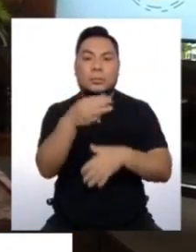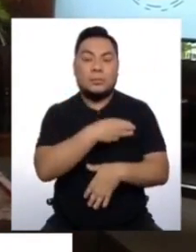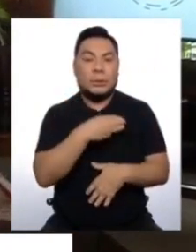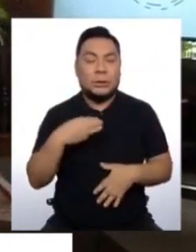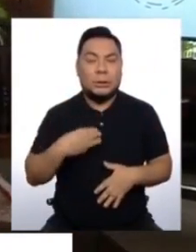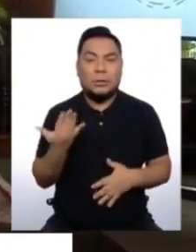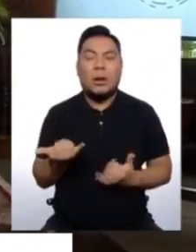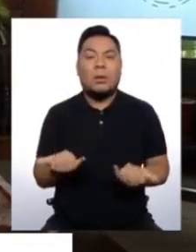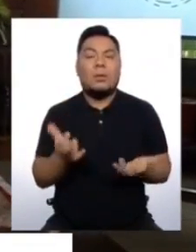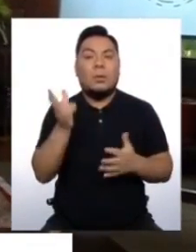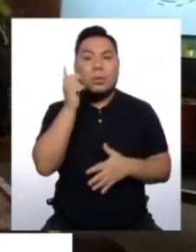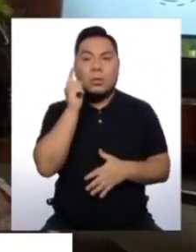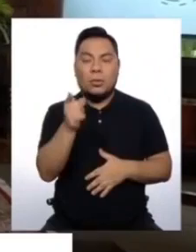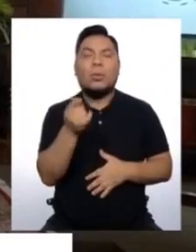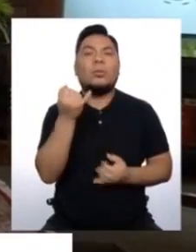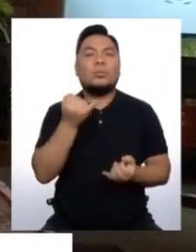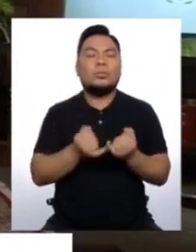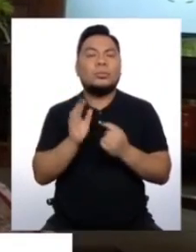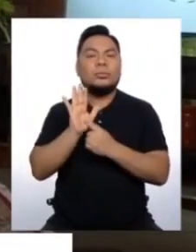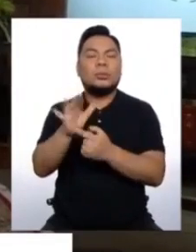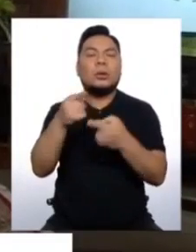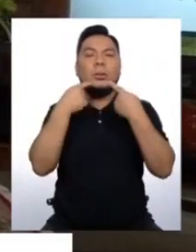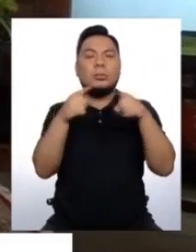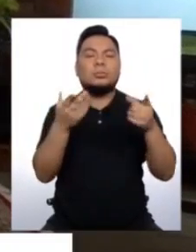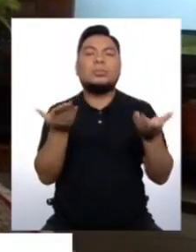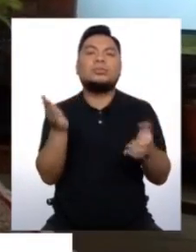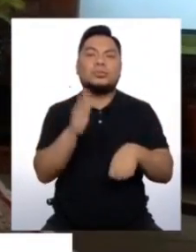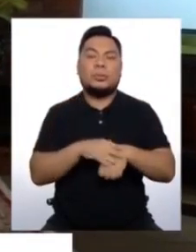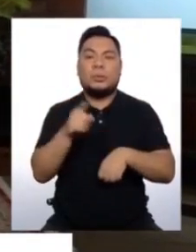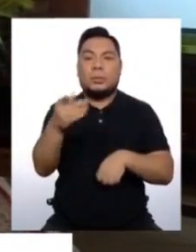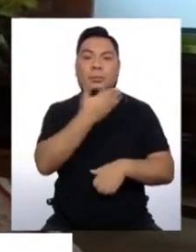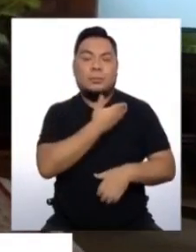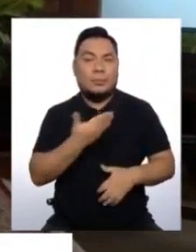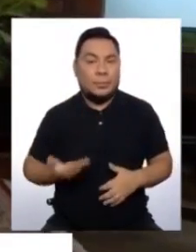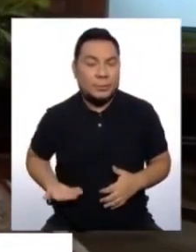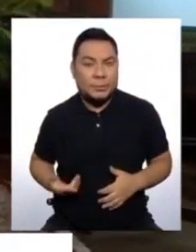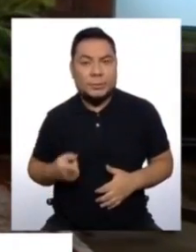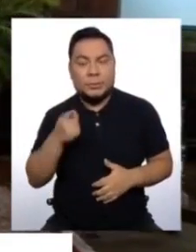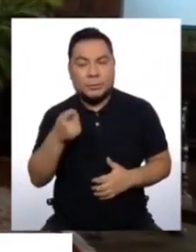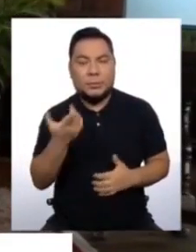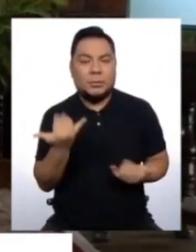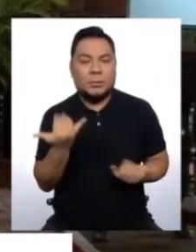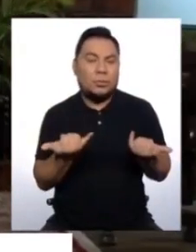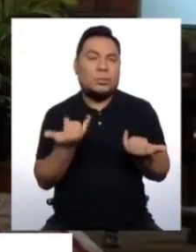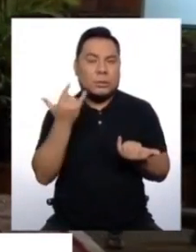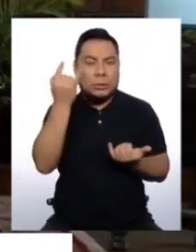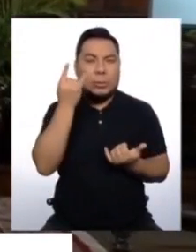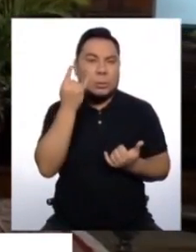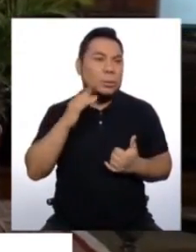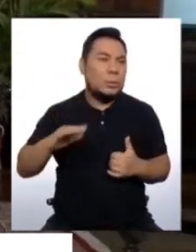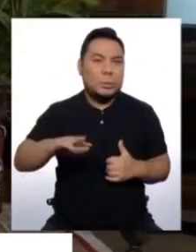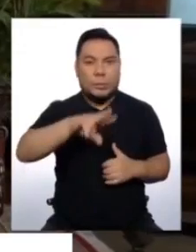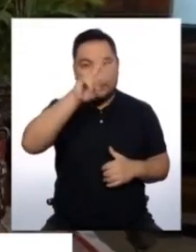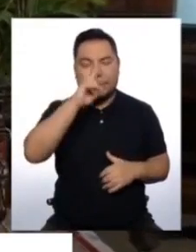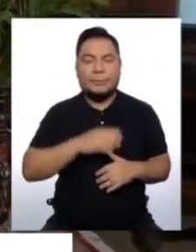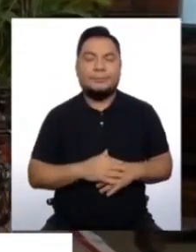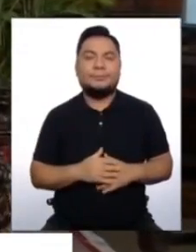Estado, vamos a escuchar las últimas disposiciones parte del presidente de la República en el marco de esta emergencia